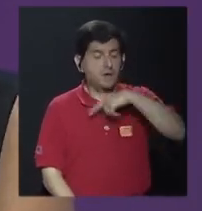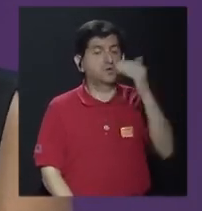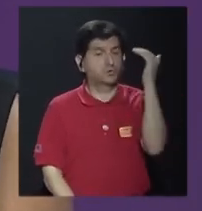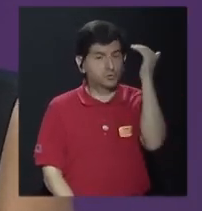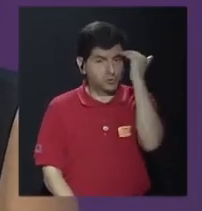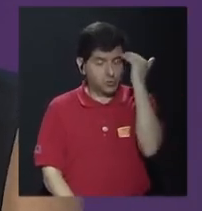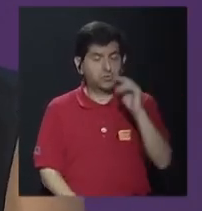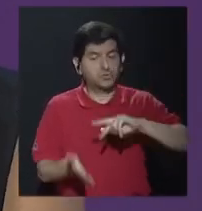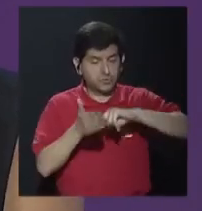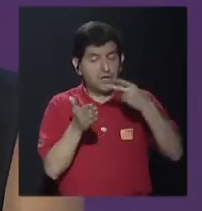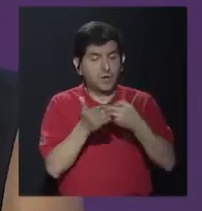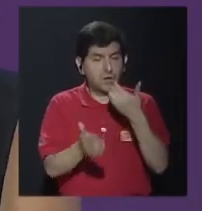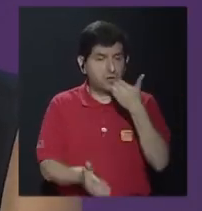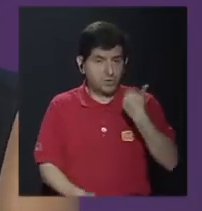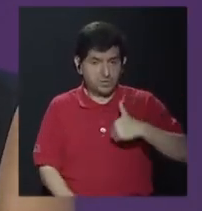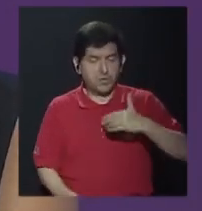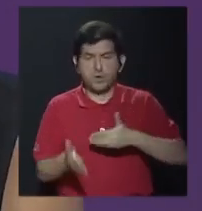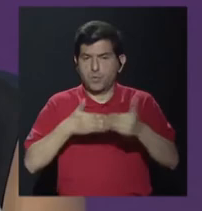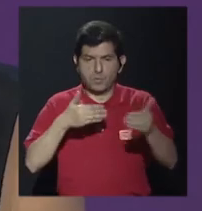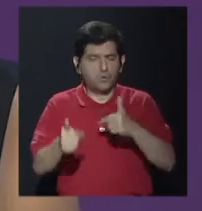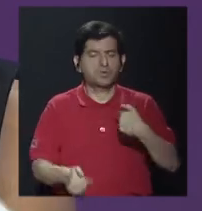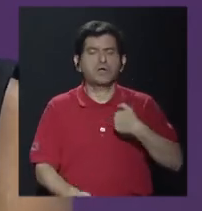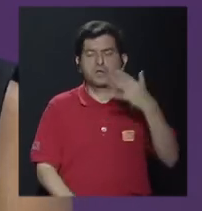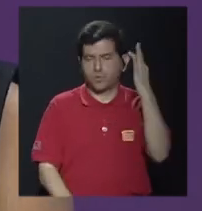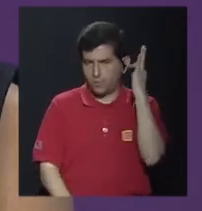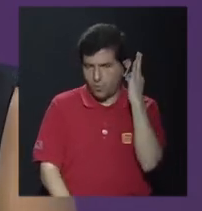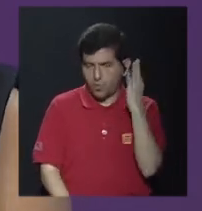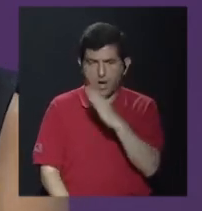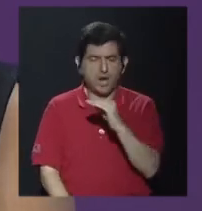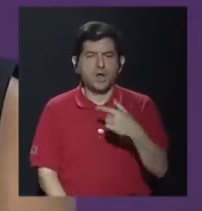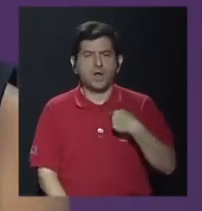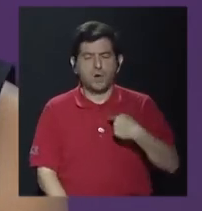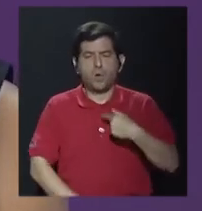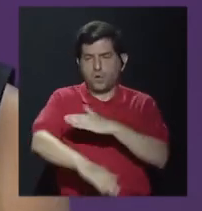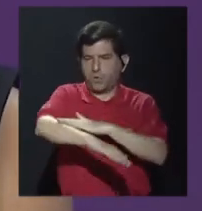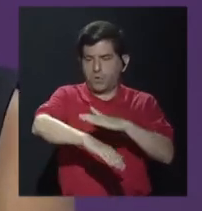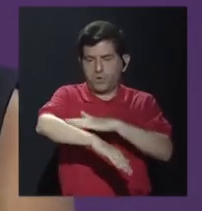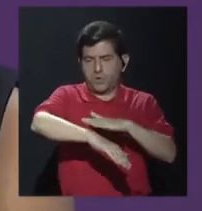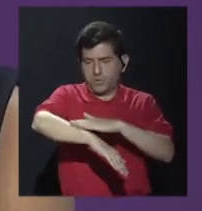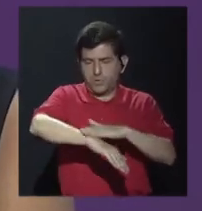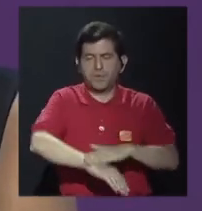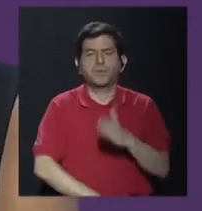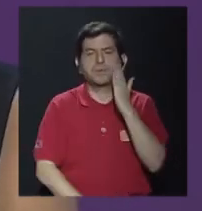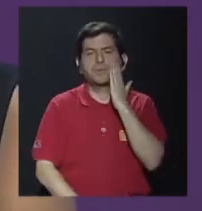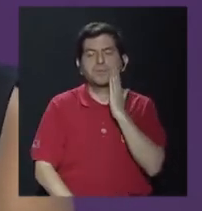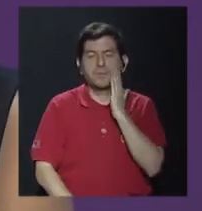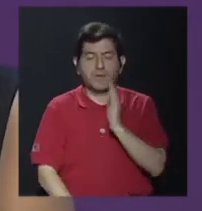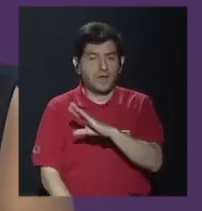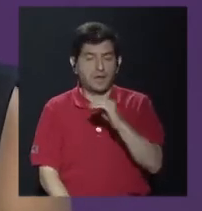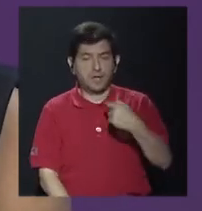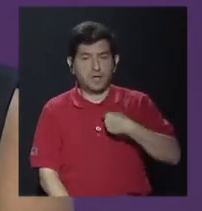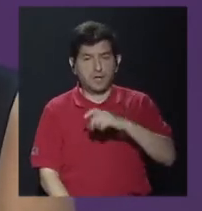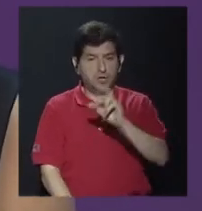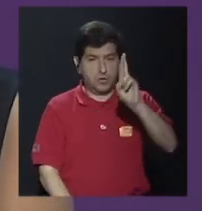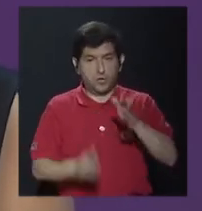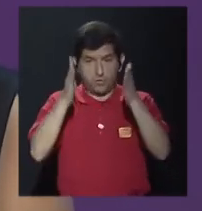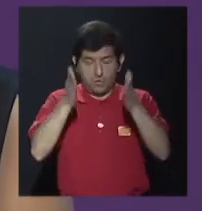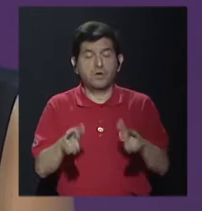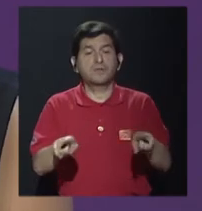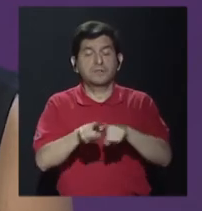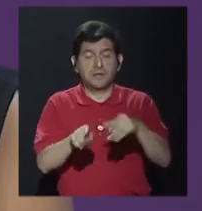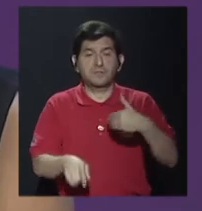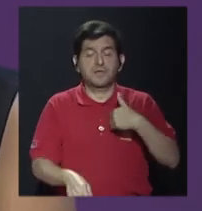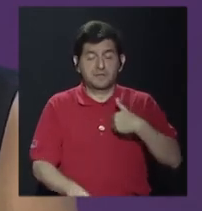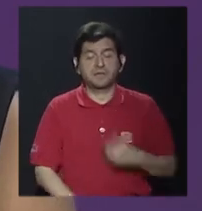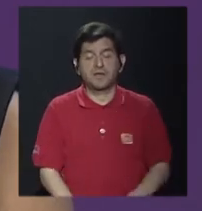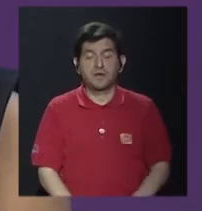de mis privilegios, a pesar de que soy mujer y soy morena y soy pica, también tengo privilegios, como es